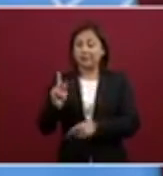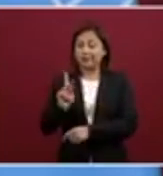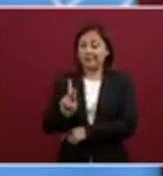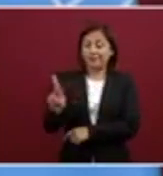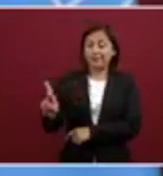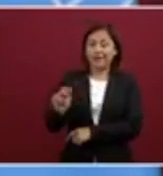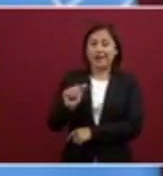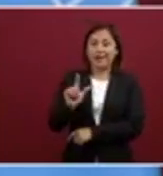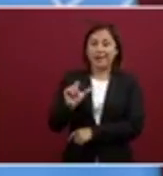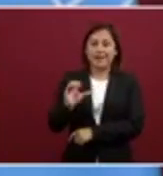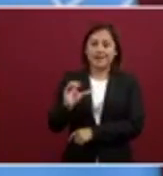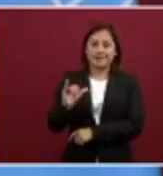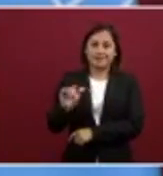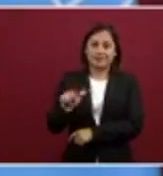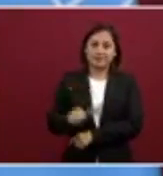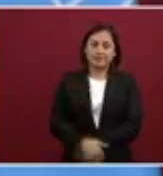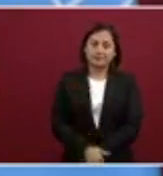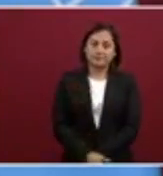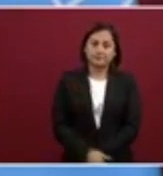para